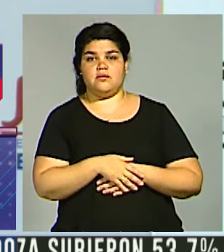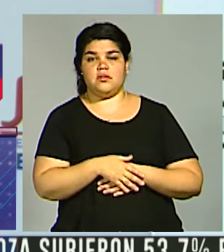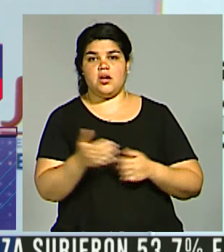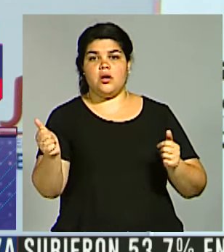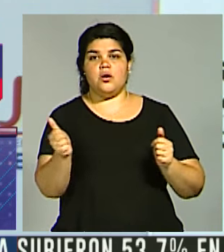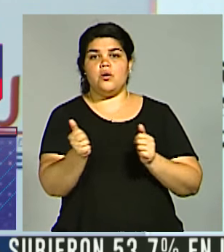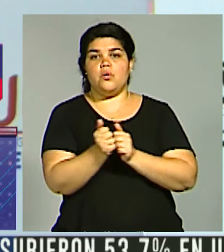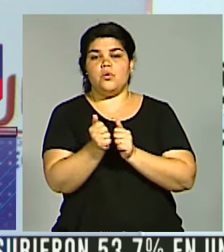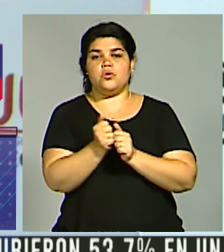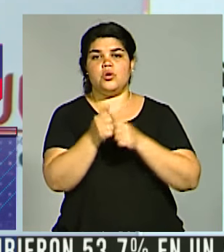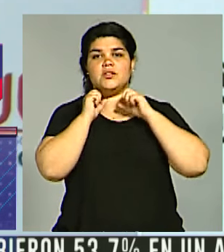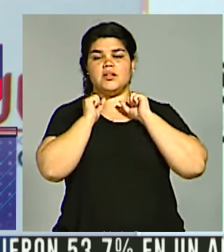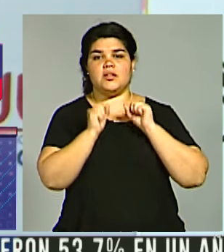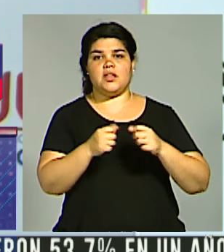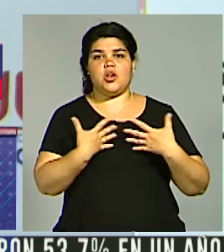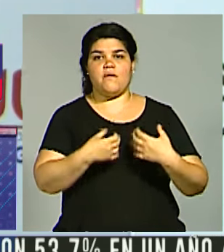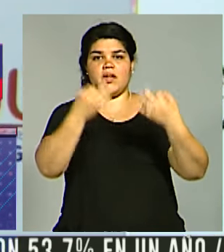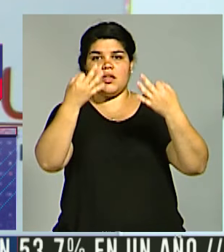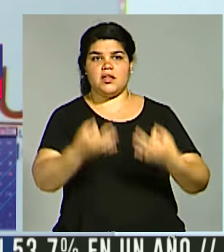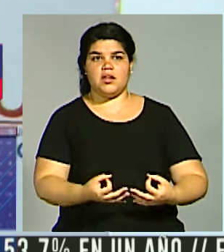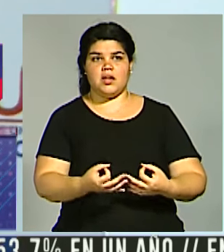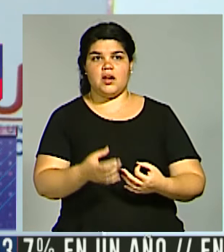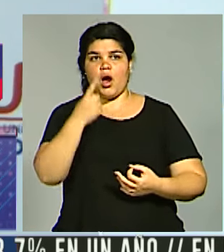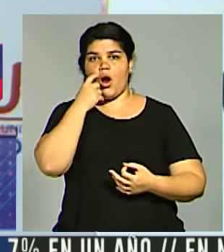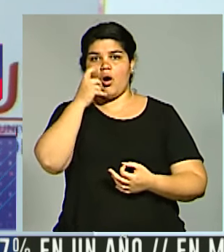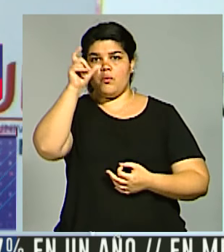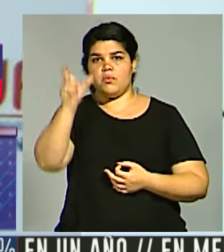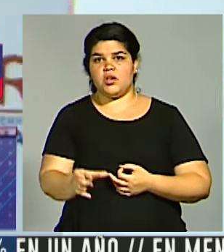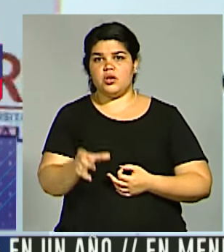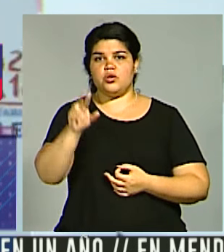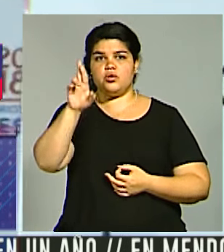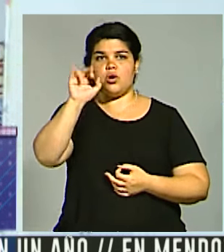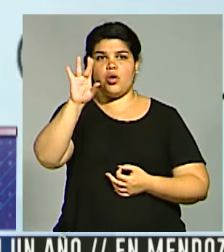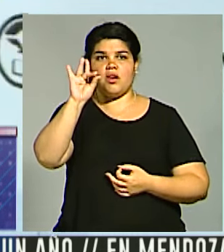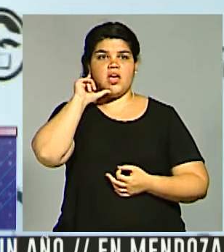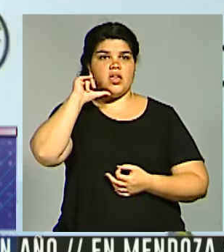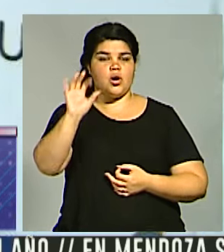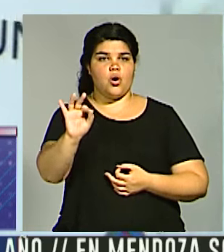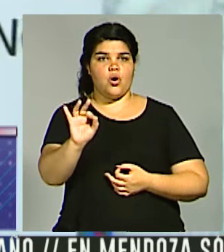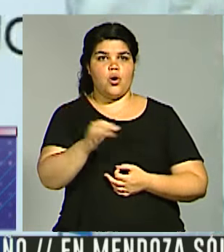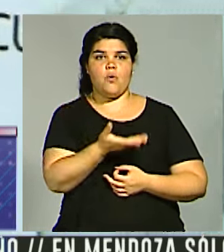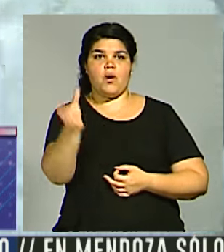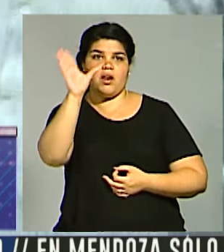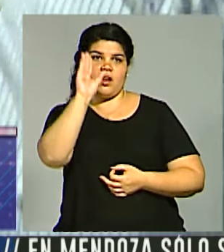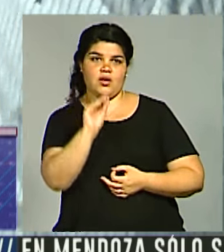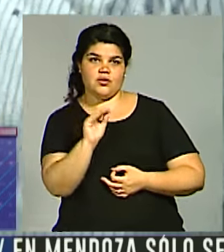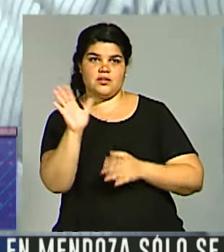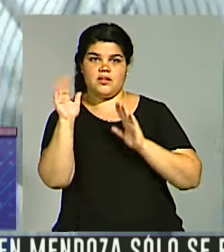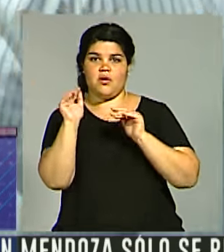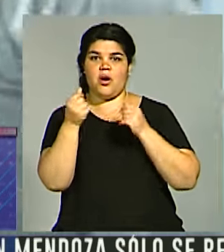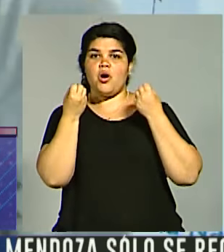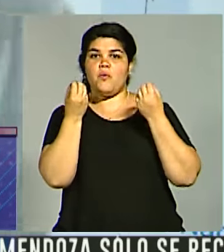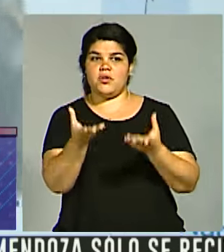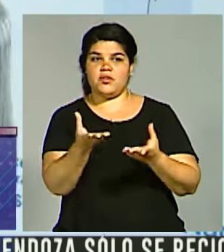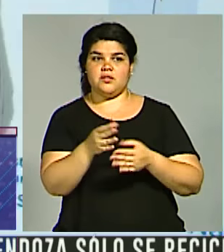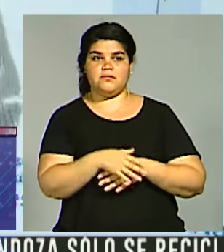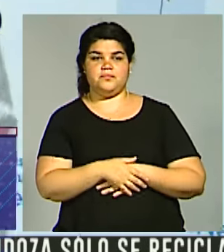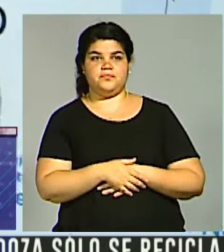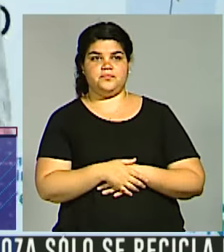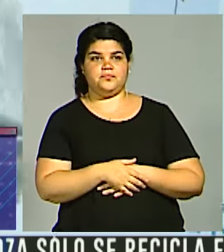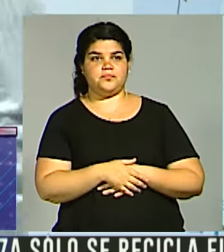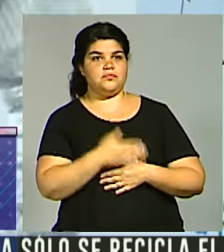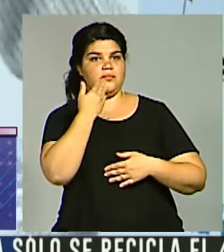secretario de Bienestar de la Universidad Nacional de Cuyo, el licenciado Rodrigo Olmedo, a quien vamos a saludar y dar las buenas noches. ¿Cómo estás, Rodrigo? Muchas gracias por acercarte.